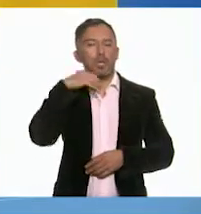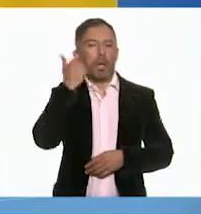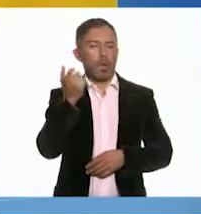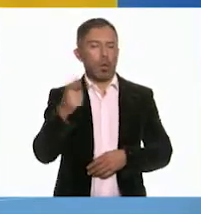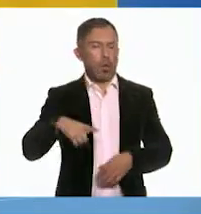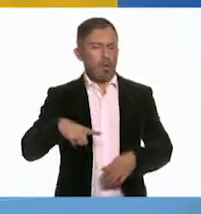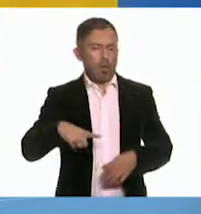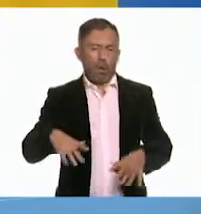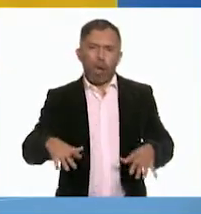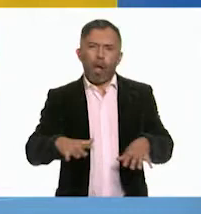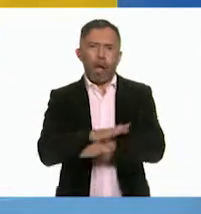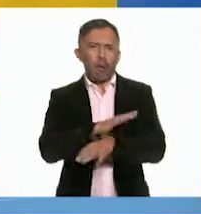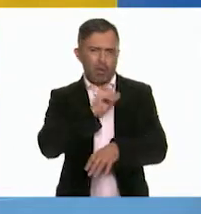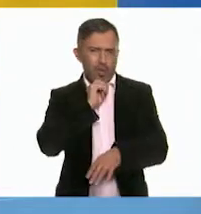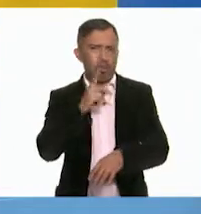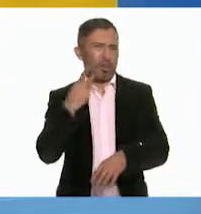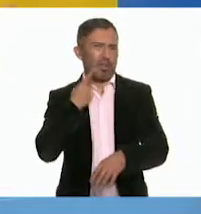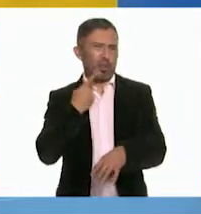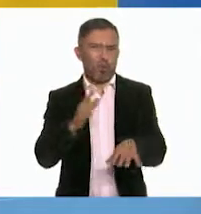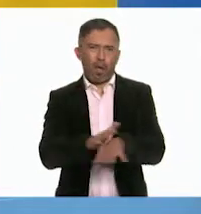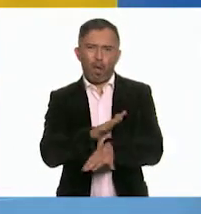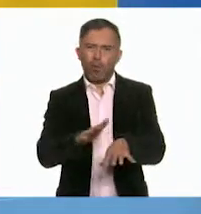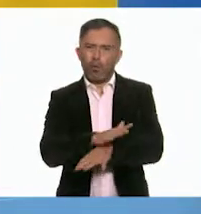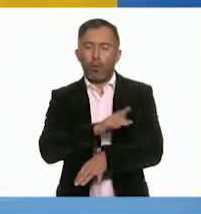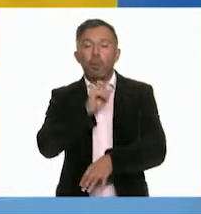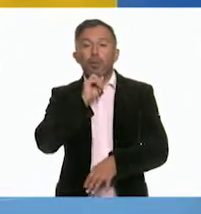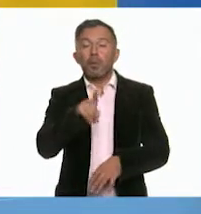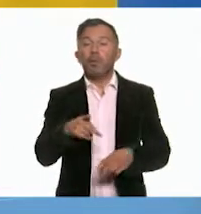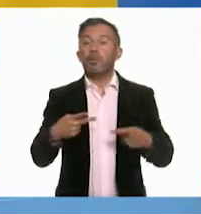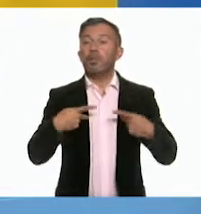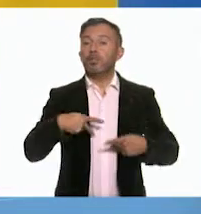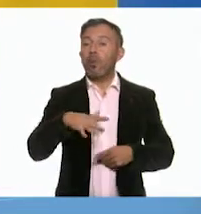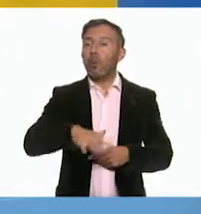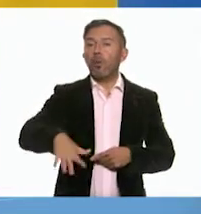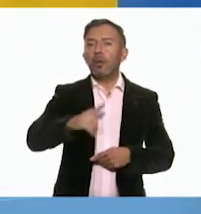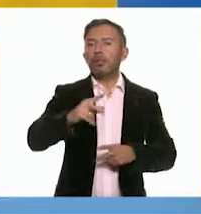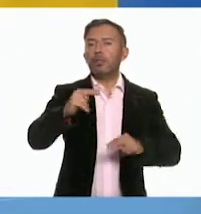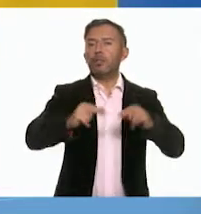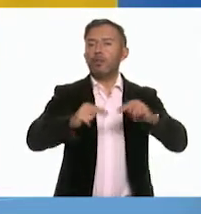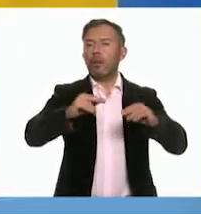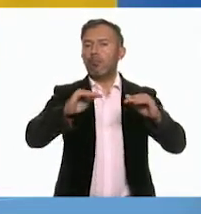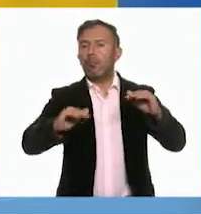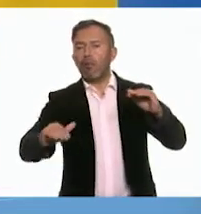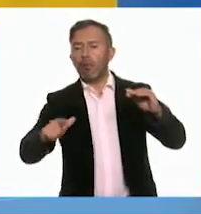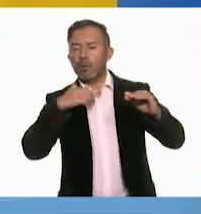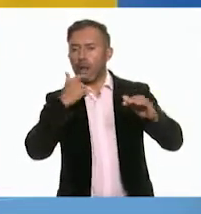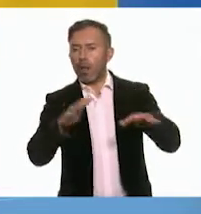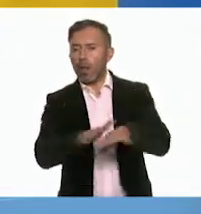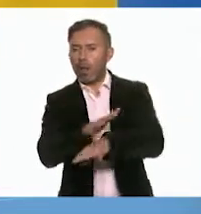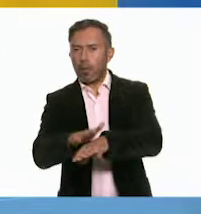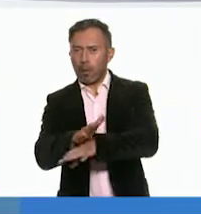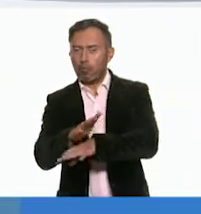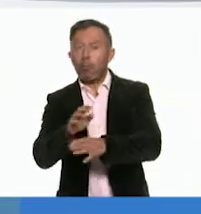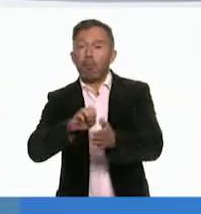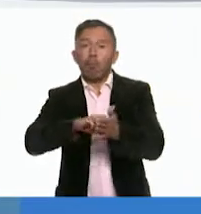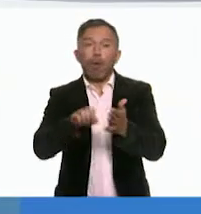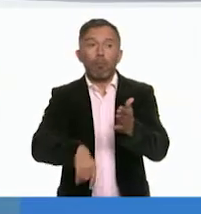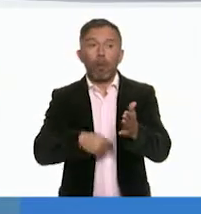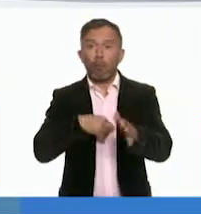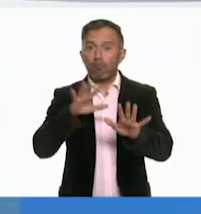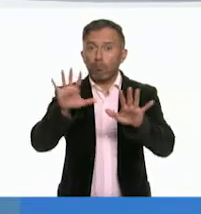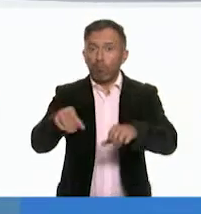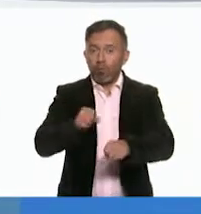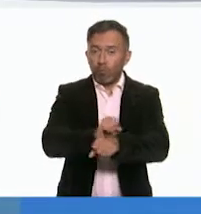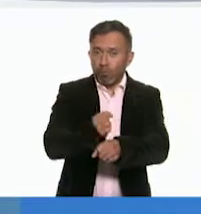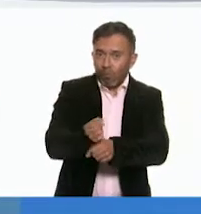gobierno, sino que querían cambios en la estructura de la sociedad. Por ejemplo, que no existiera más la esclavitud. Qué